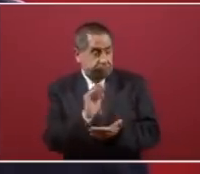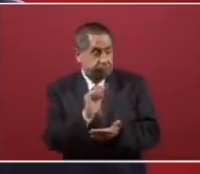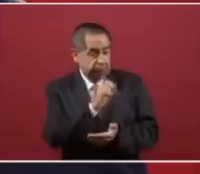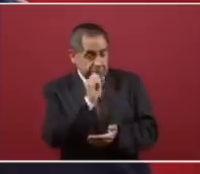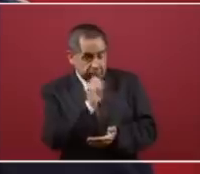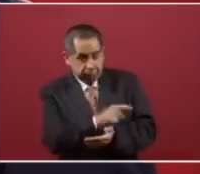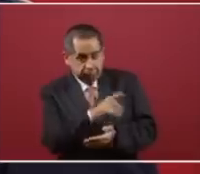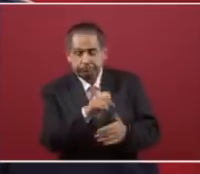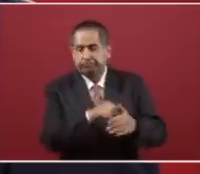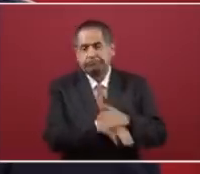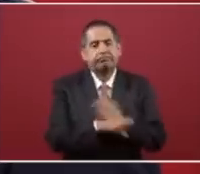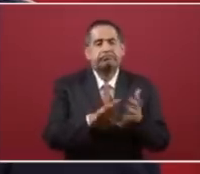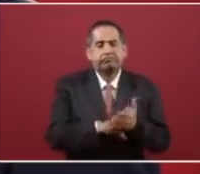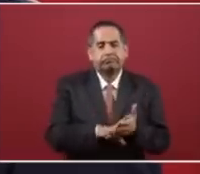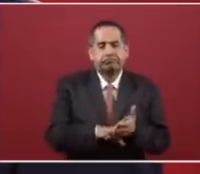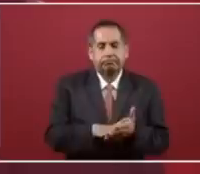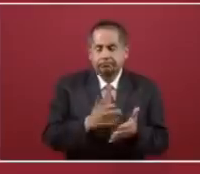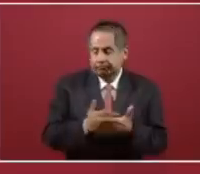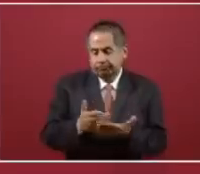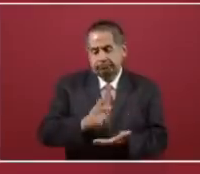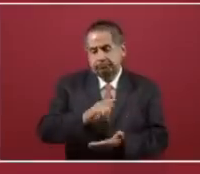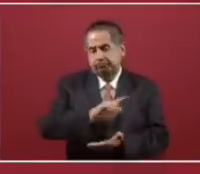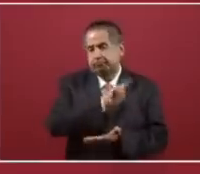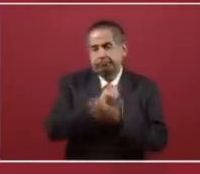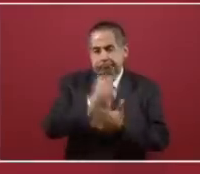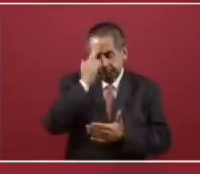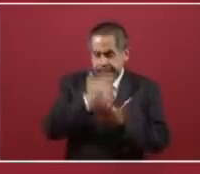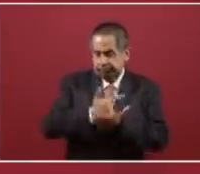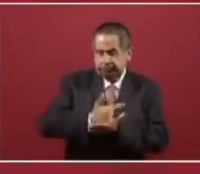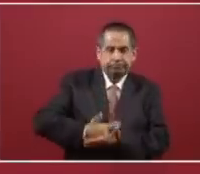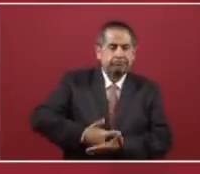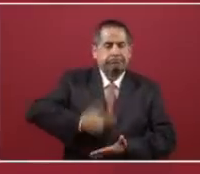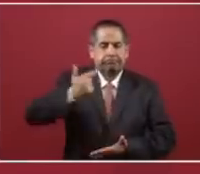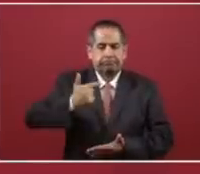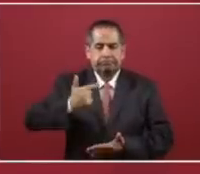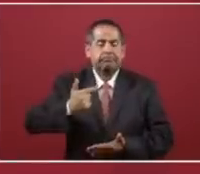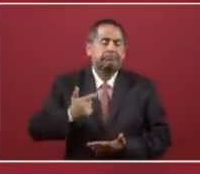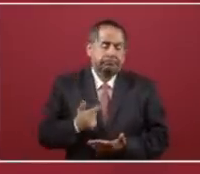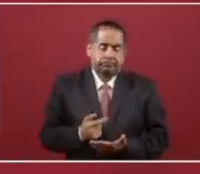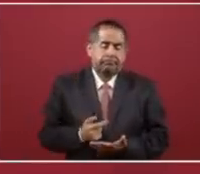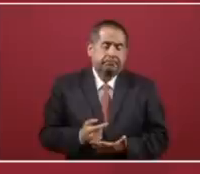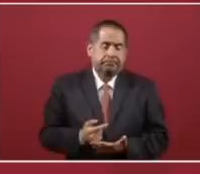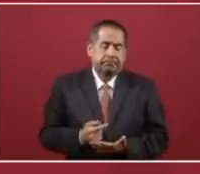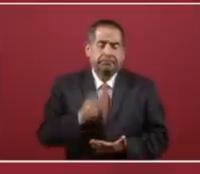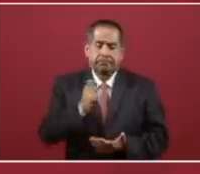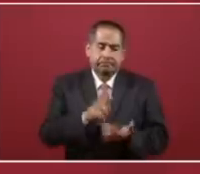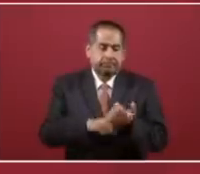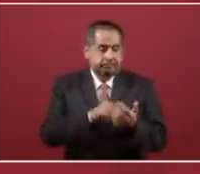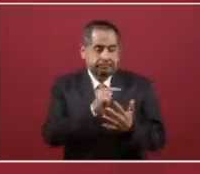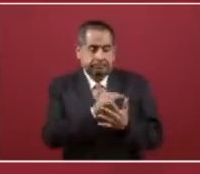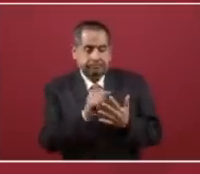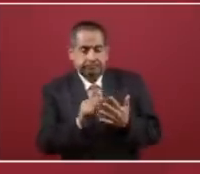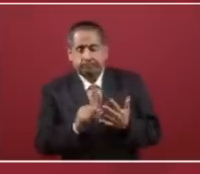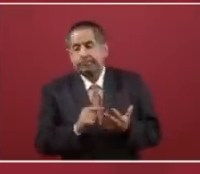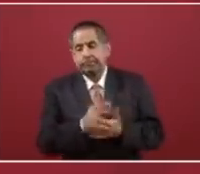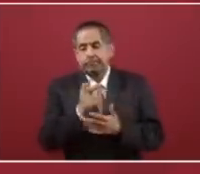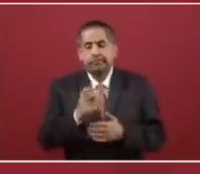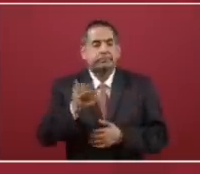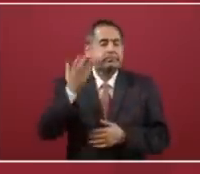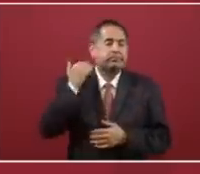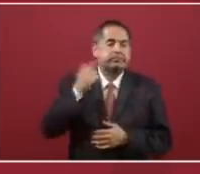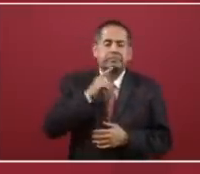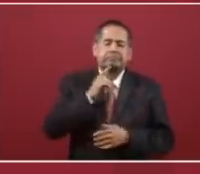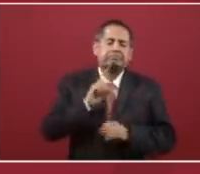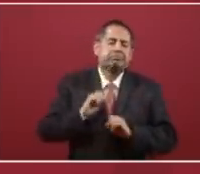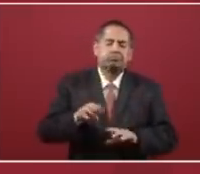no se consideraban delitos graves estos hechos lo relacionado con el